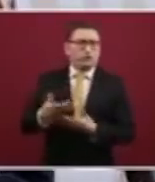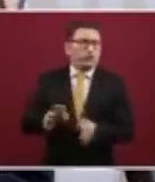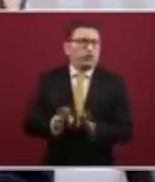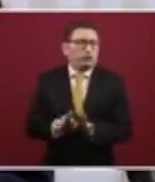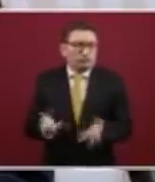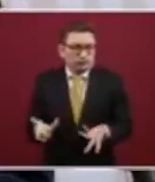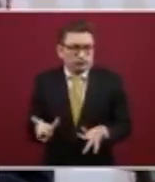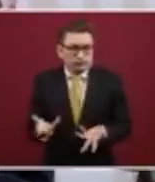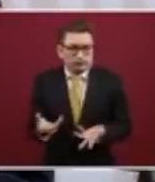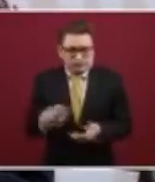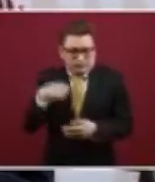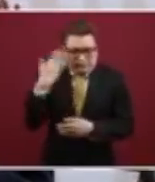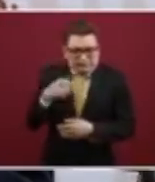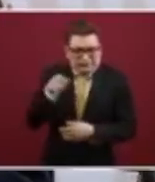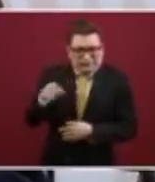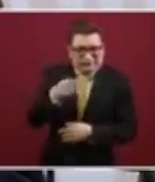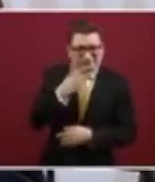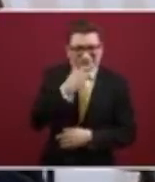que está